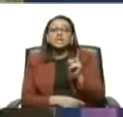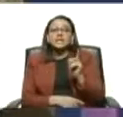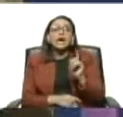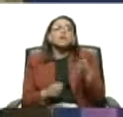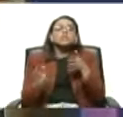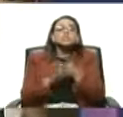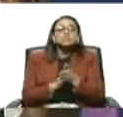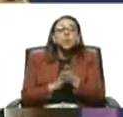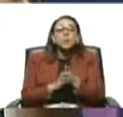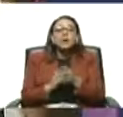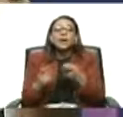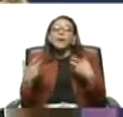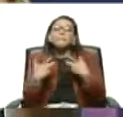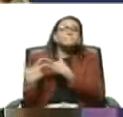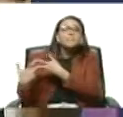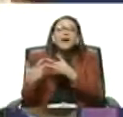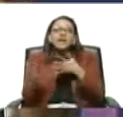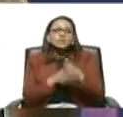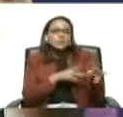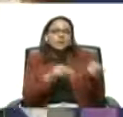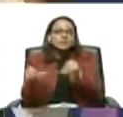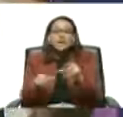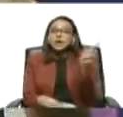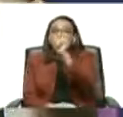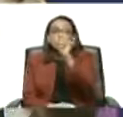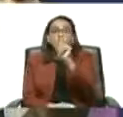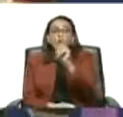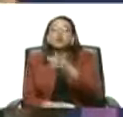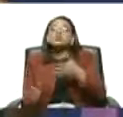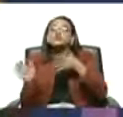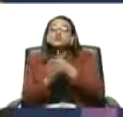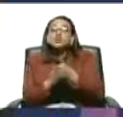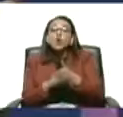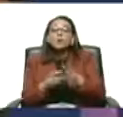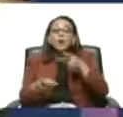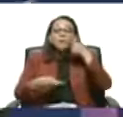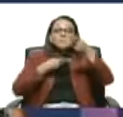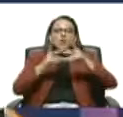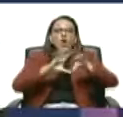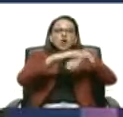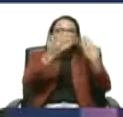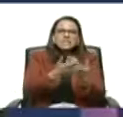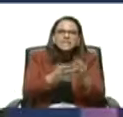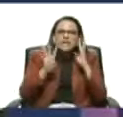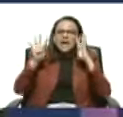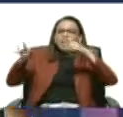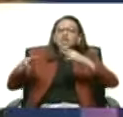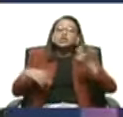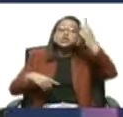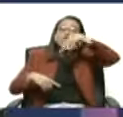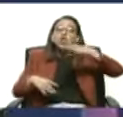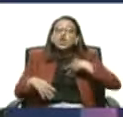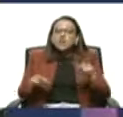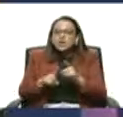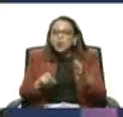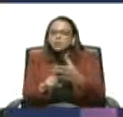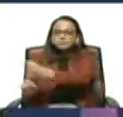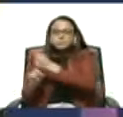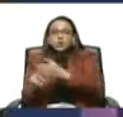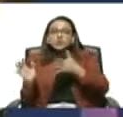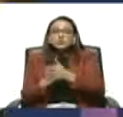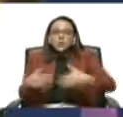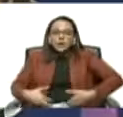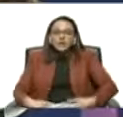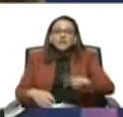geopolítica por las inmensas riquezas energéticas que está en ese territorio que es de Venezuela, pero que se convertirá en